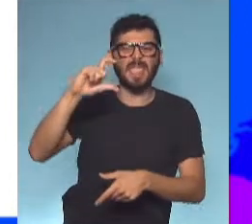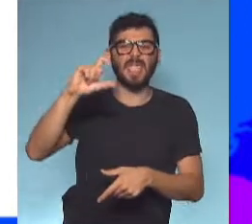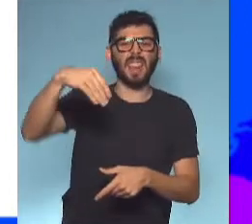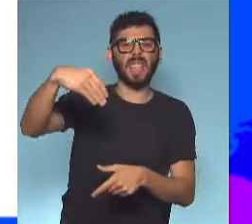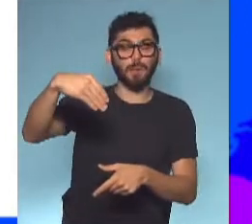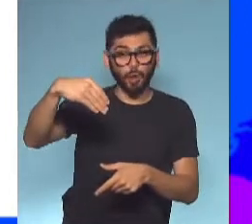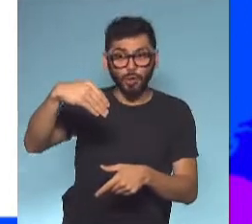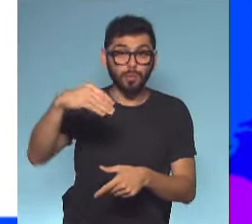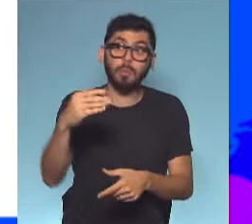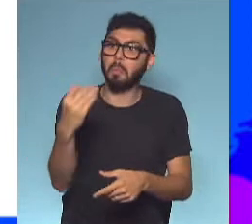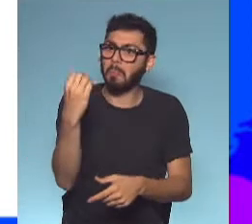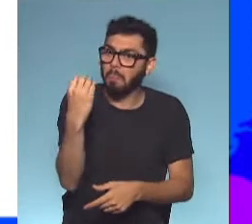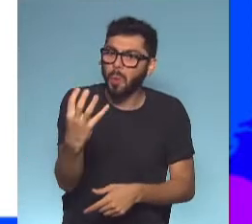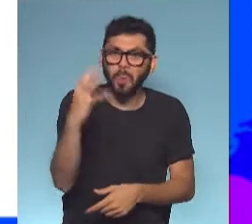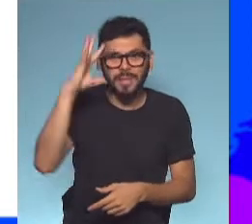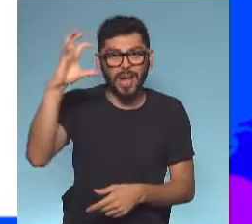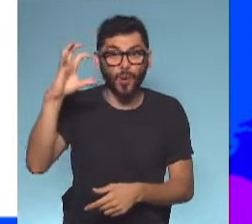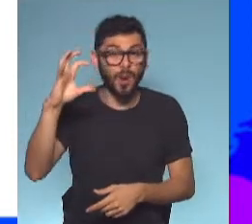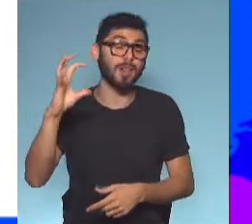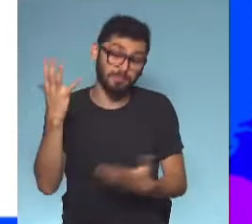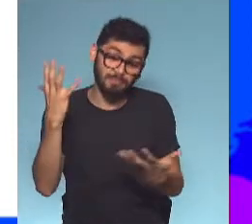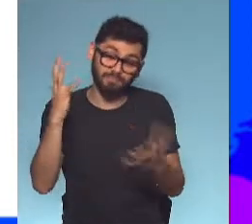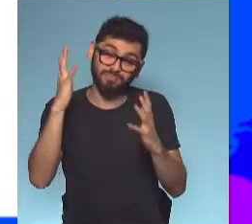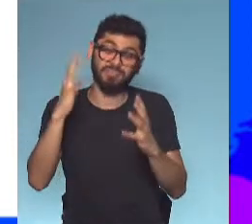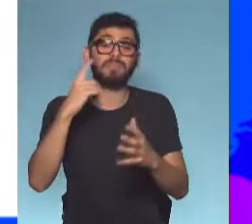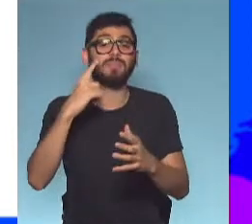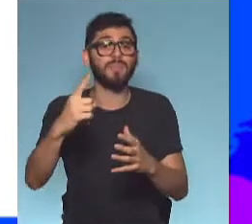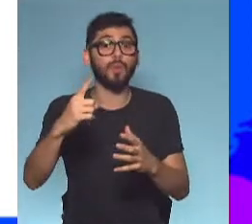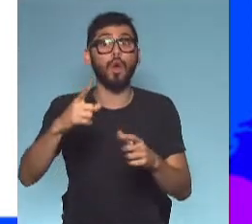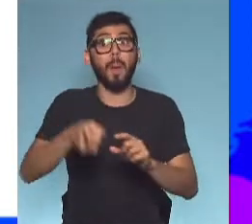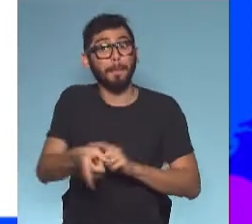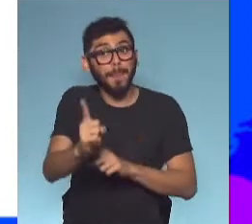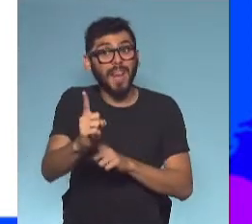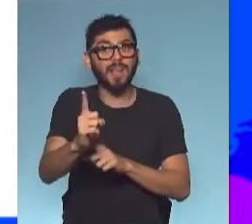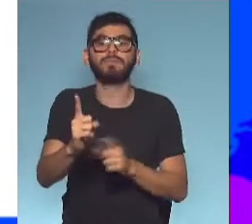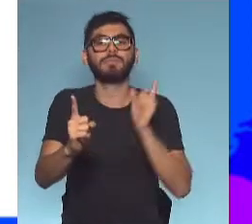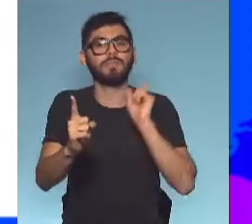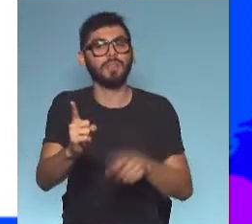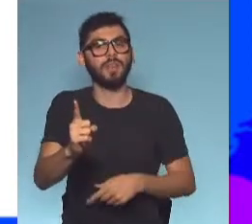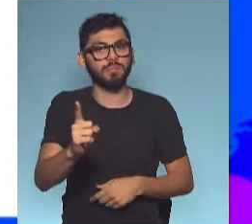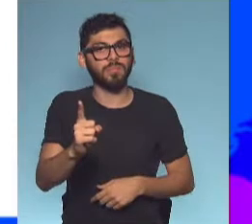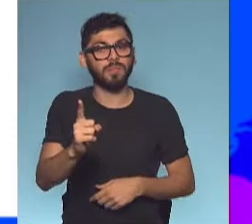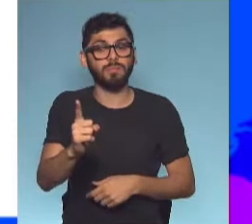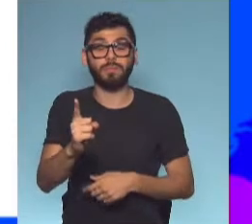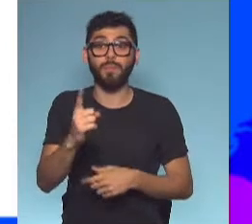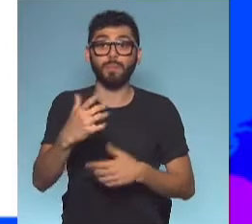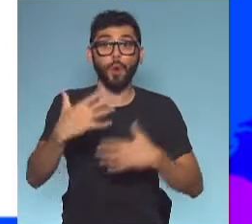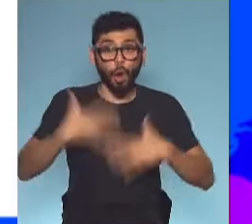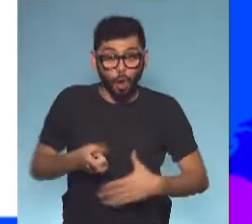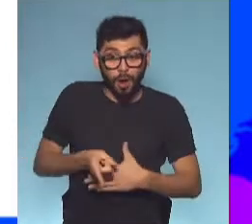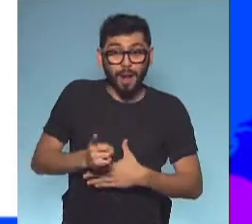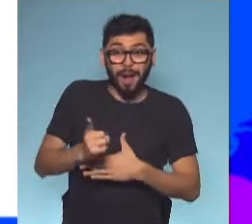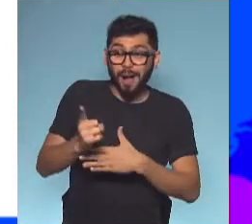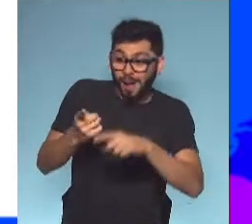re bien. Estoy. Perfecto. Afilado. Bueno, el pene también. ¿Ah? Lo que nosotros vemos del pene